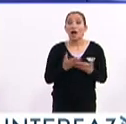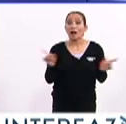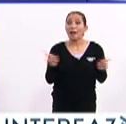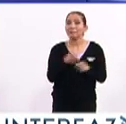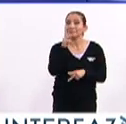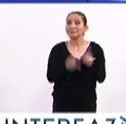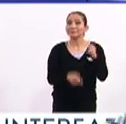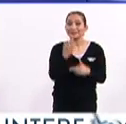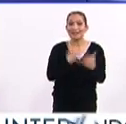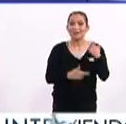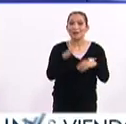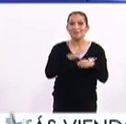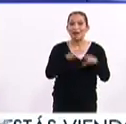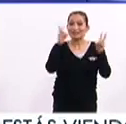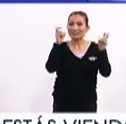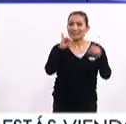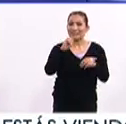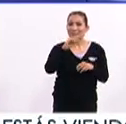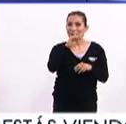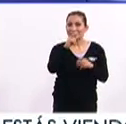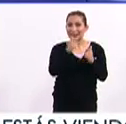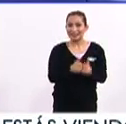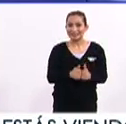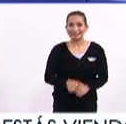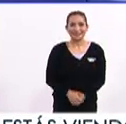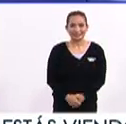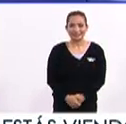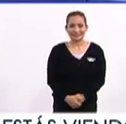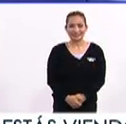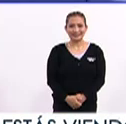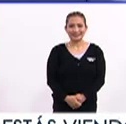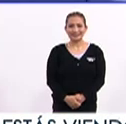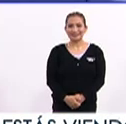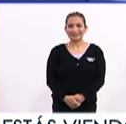una breve pausa y regresamos con más en Interfaz. No se vayan.